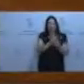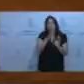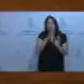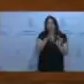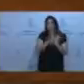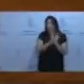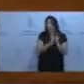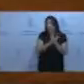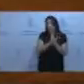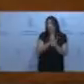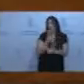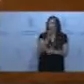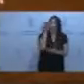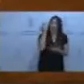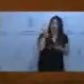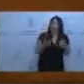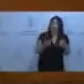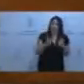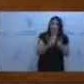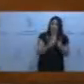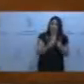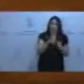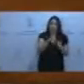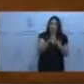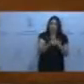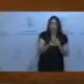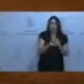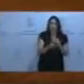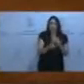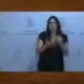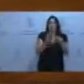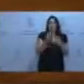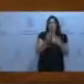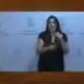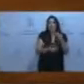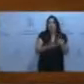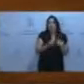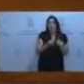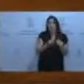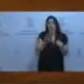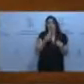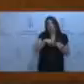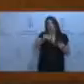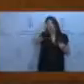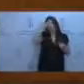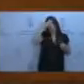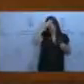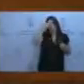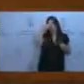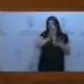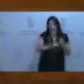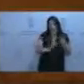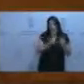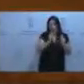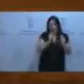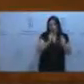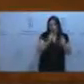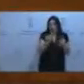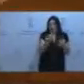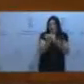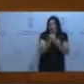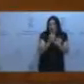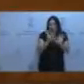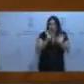para el sector. La explotación suele hacerse mayoritariamente por titulares de una licencia, su única fuente de ingresos, ya que